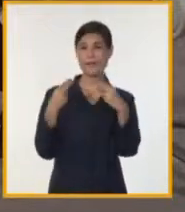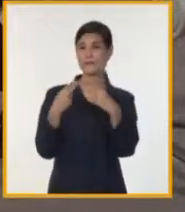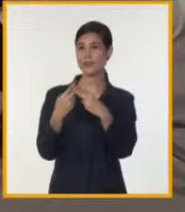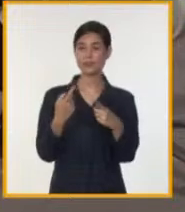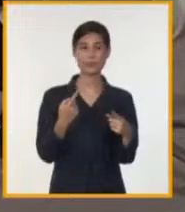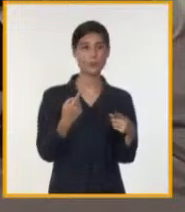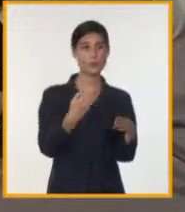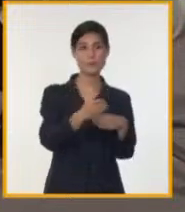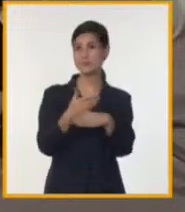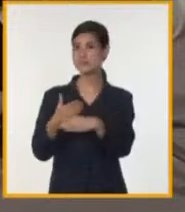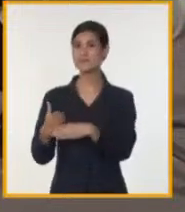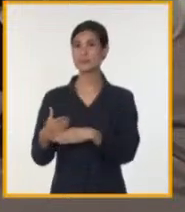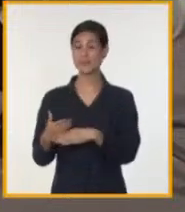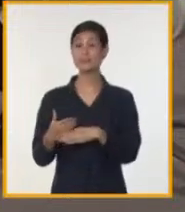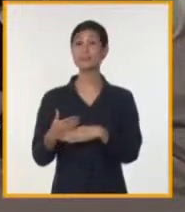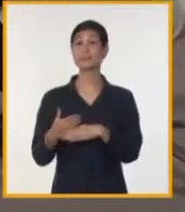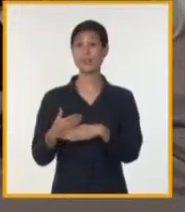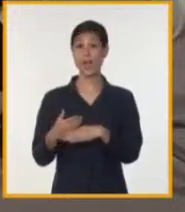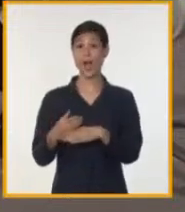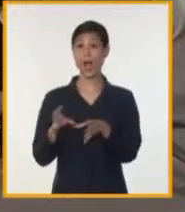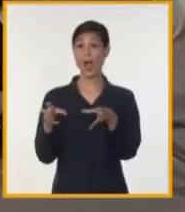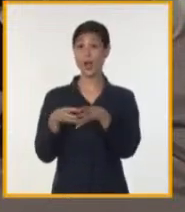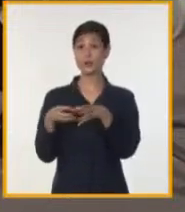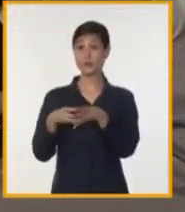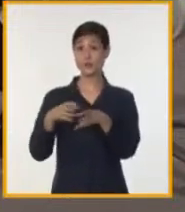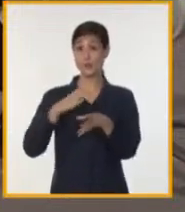asegura. Y que eso, por supuesto,